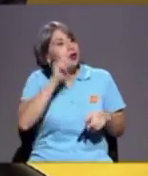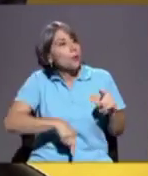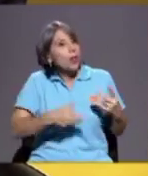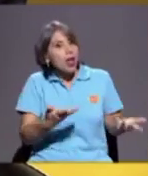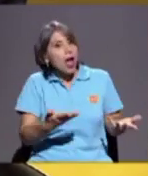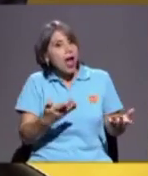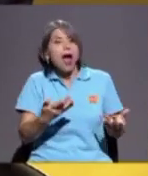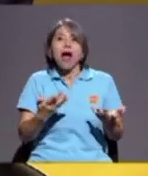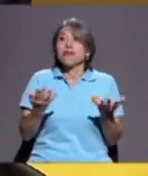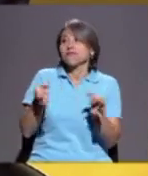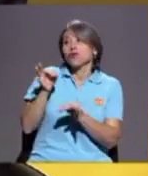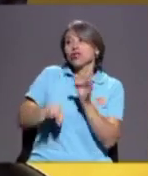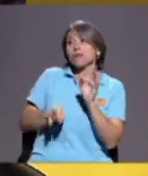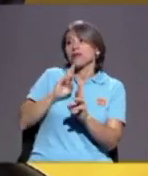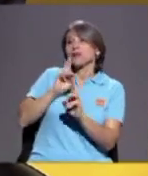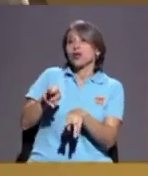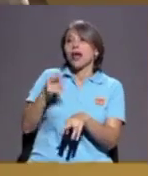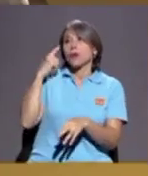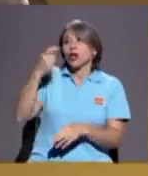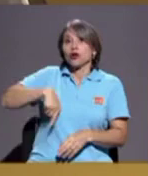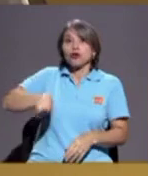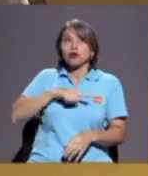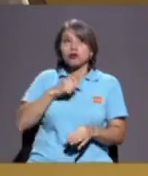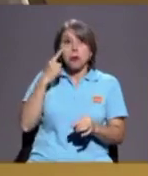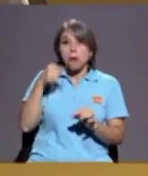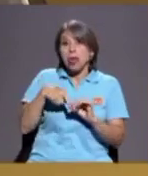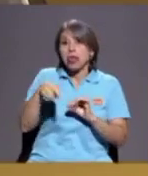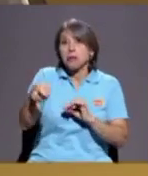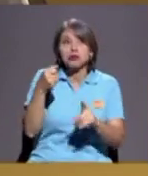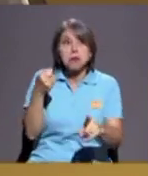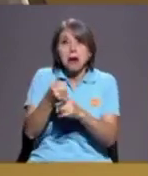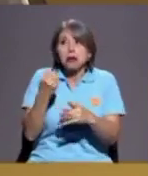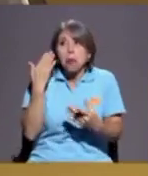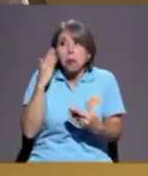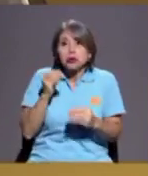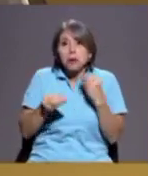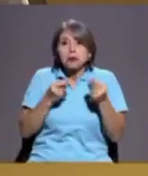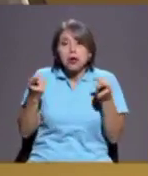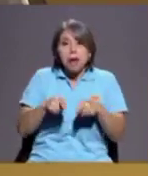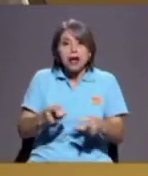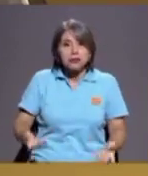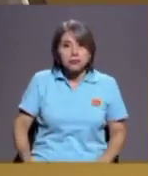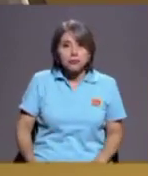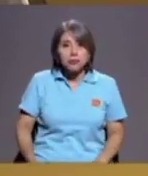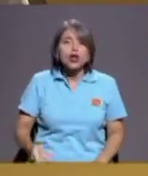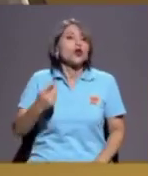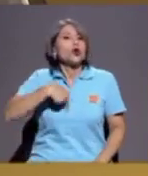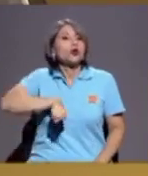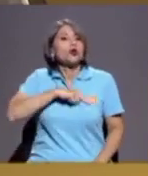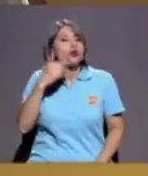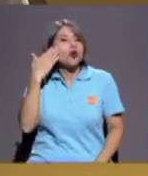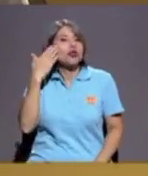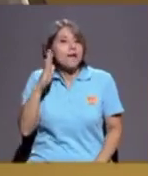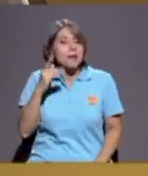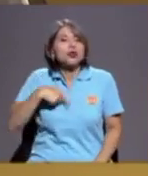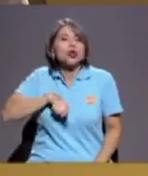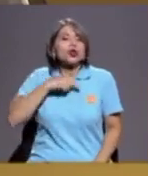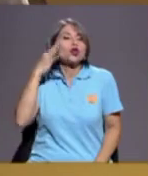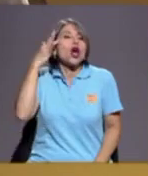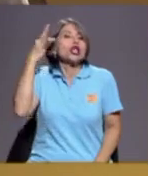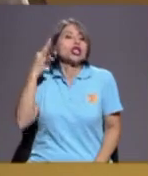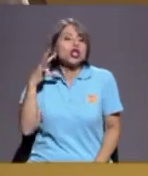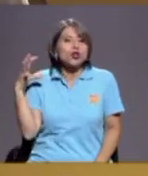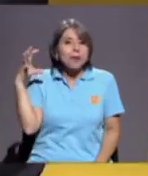contestar? La respuesta era muy simple, porque no lo medimos, ¿verdad? Porque no lo medimos. Entonces no sabemos, sospechamos que tiene un